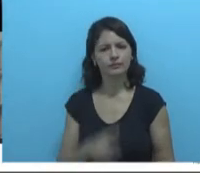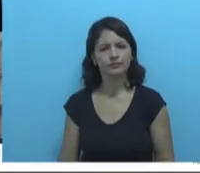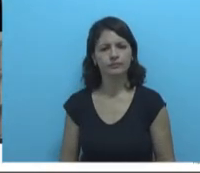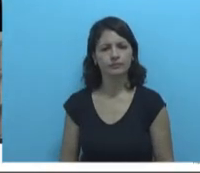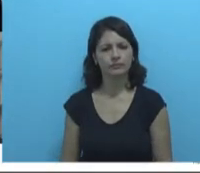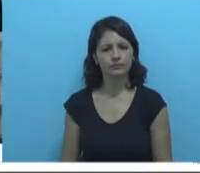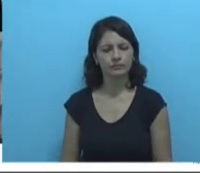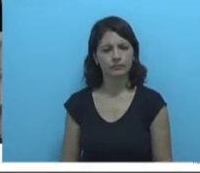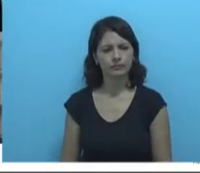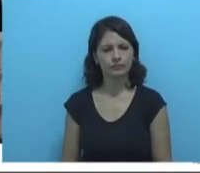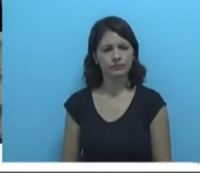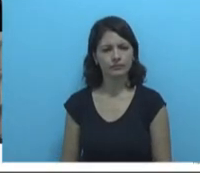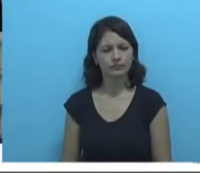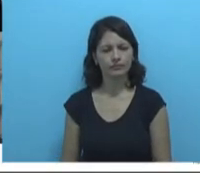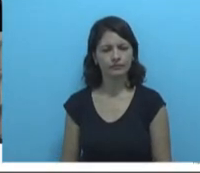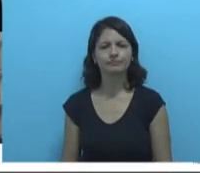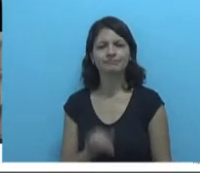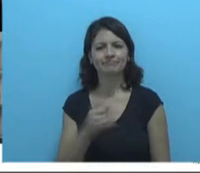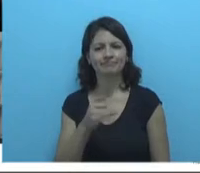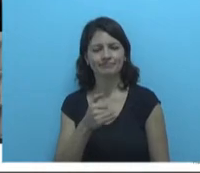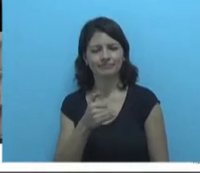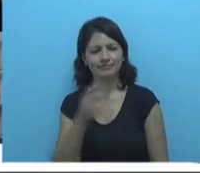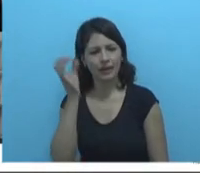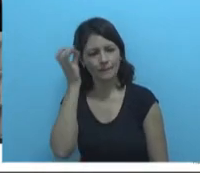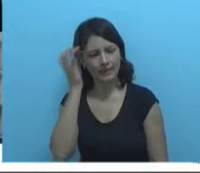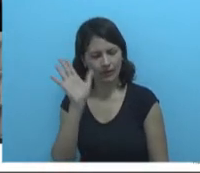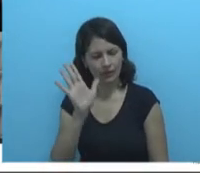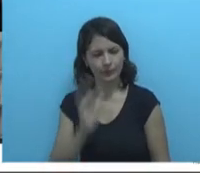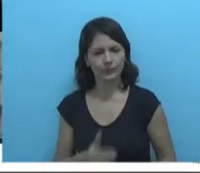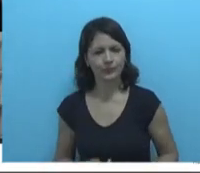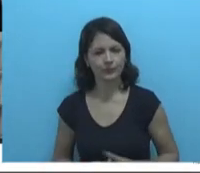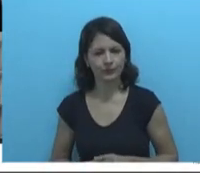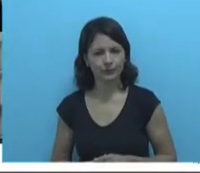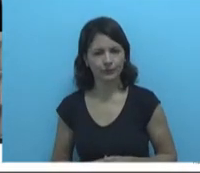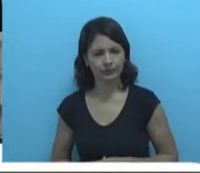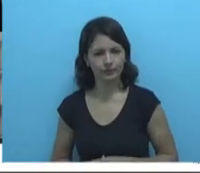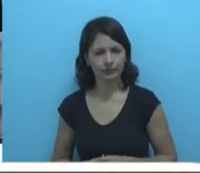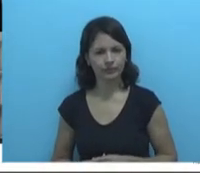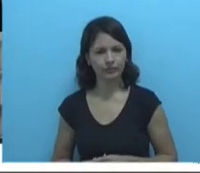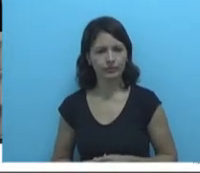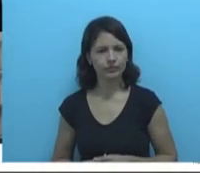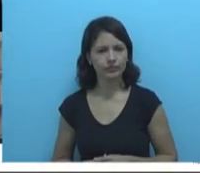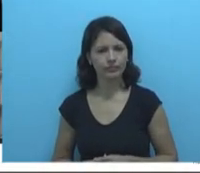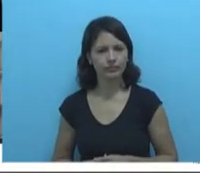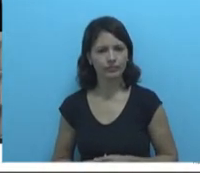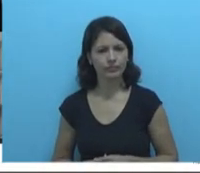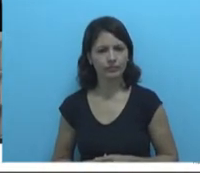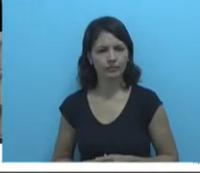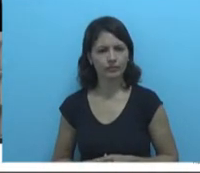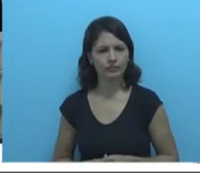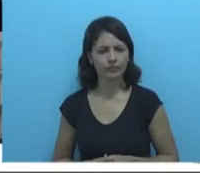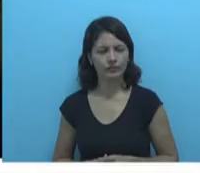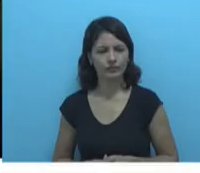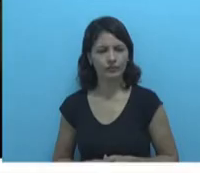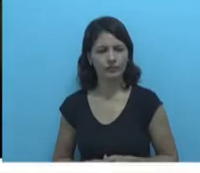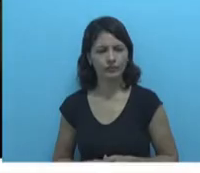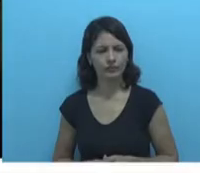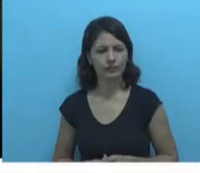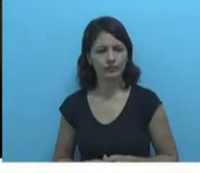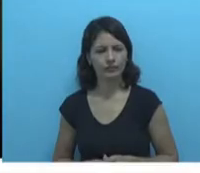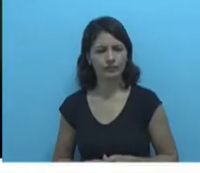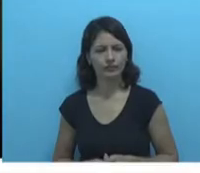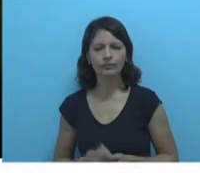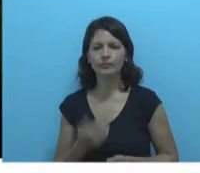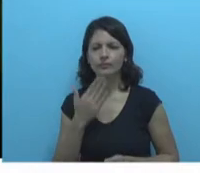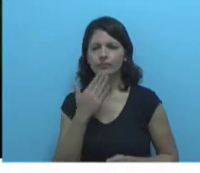Sí, perdón, señor presidente, tenía eco y no había escuchado bien el apellido. Está bien. Bueno,